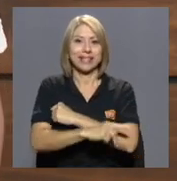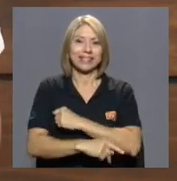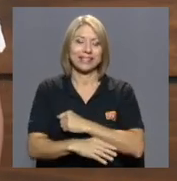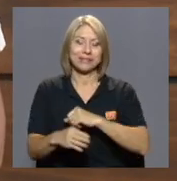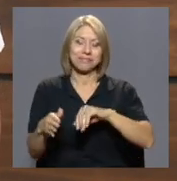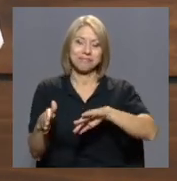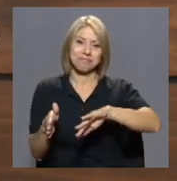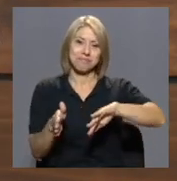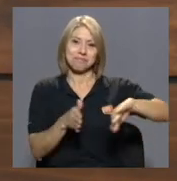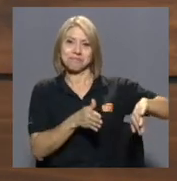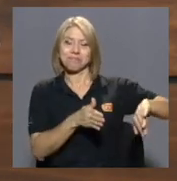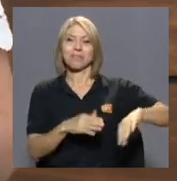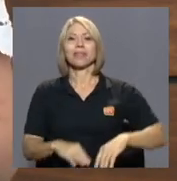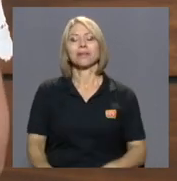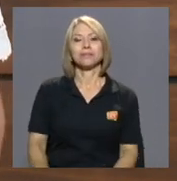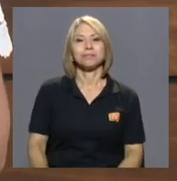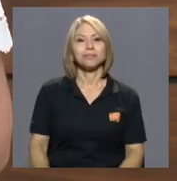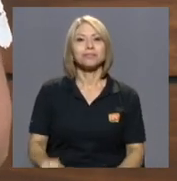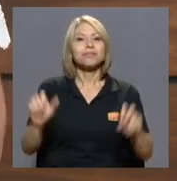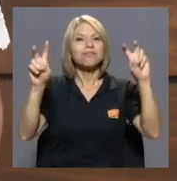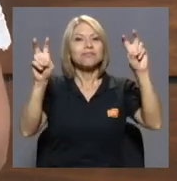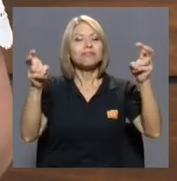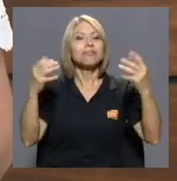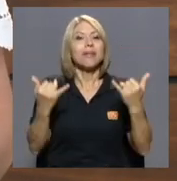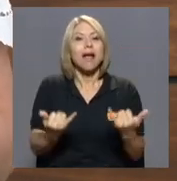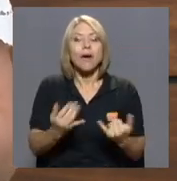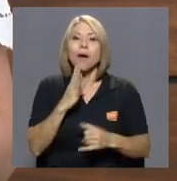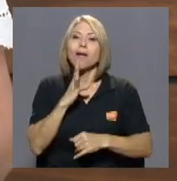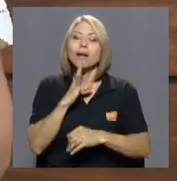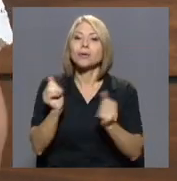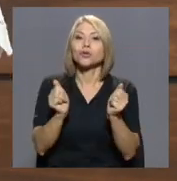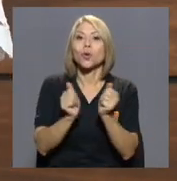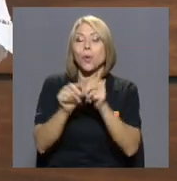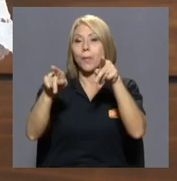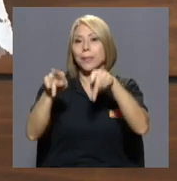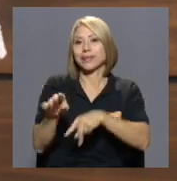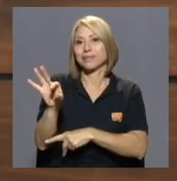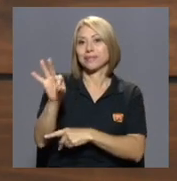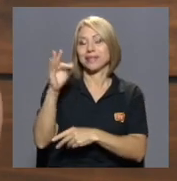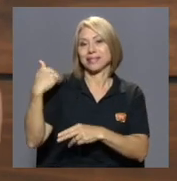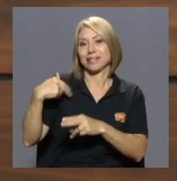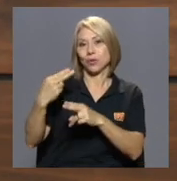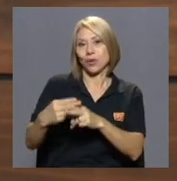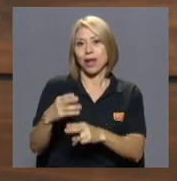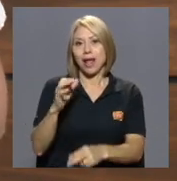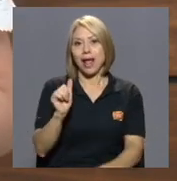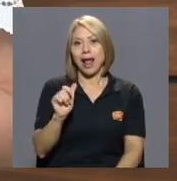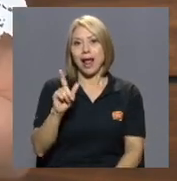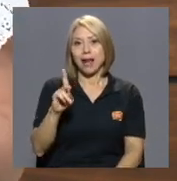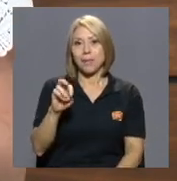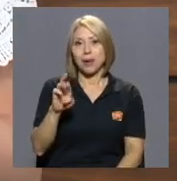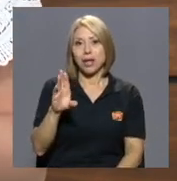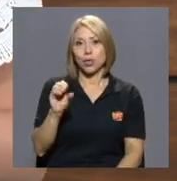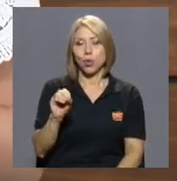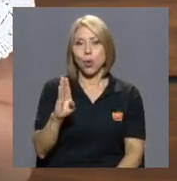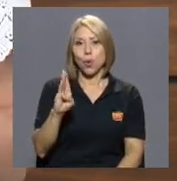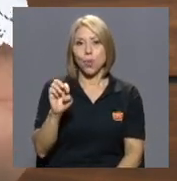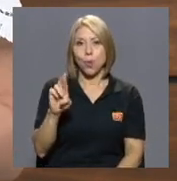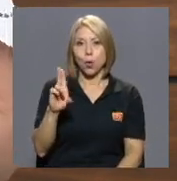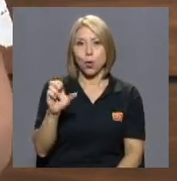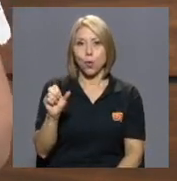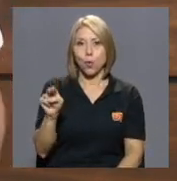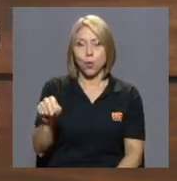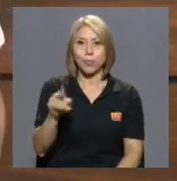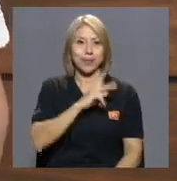Pero entonces, bueno, pasamos a otro tema. Hablamos ahora con nuestro invitado, el señor Alberto Borbón, quien es presidente de